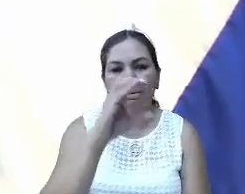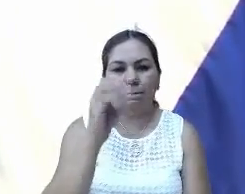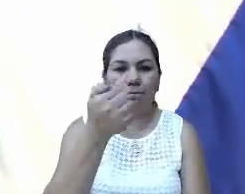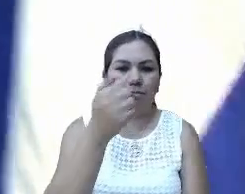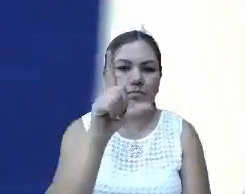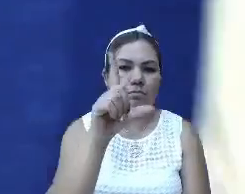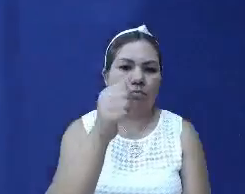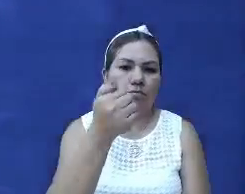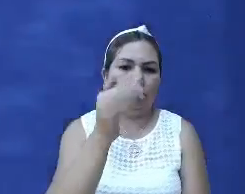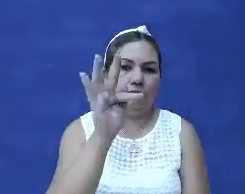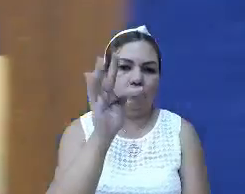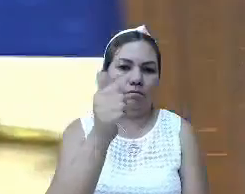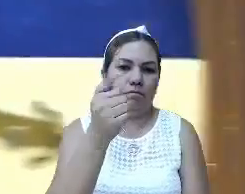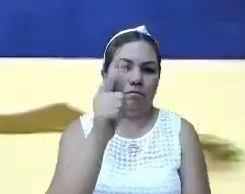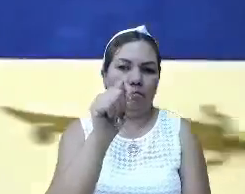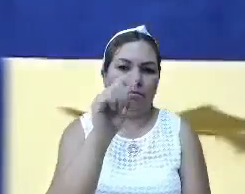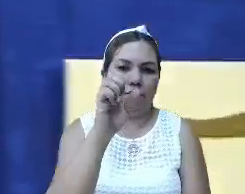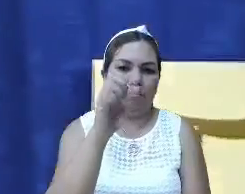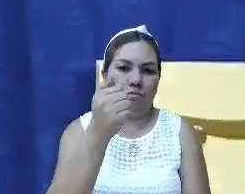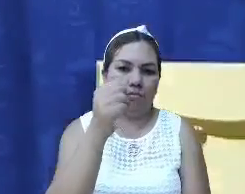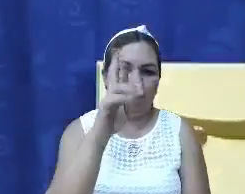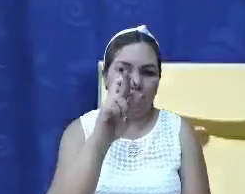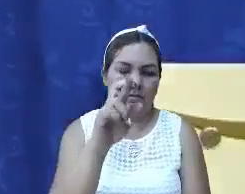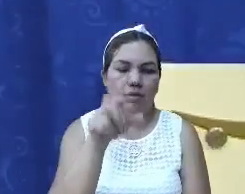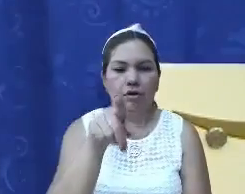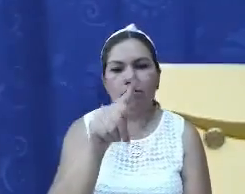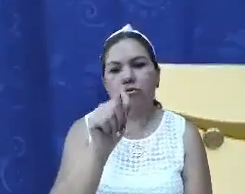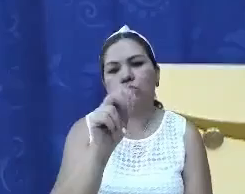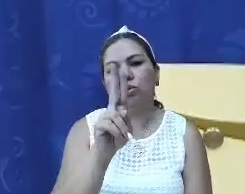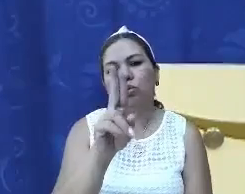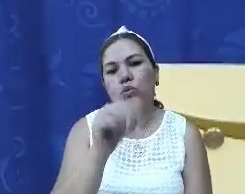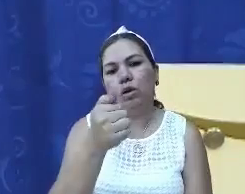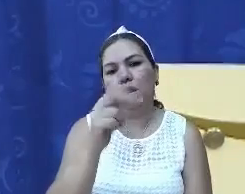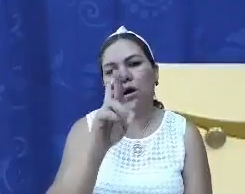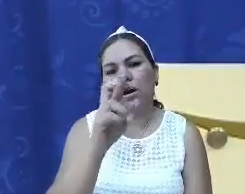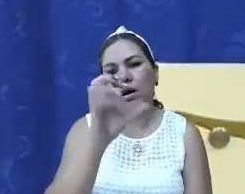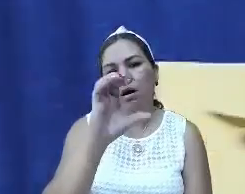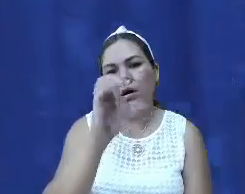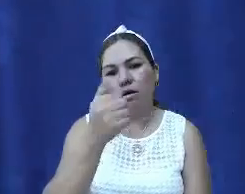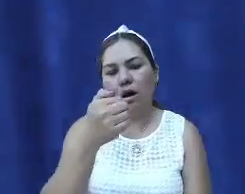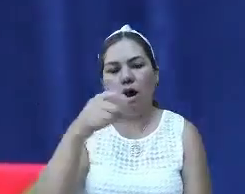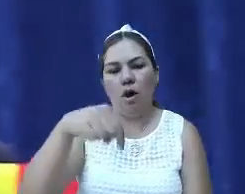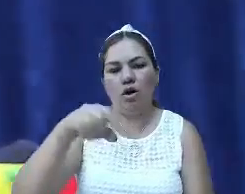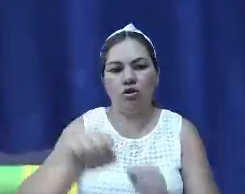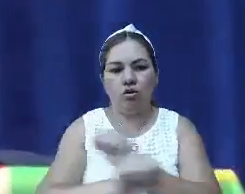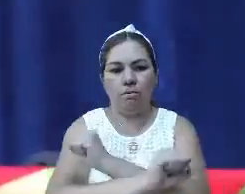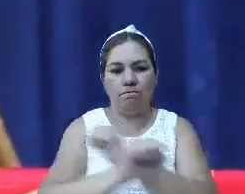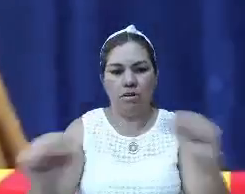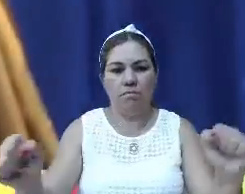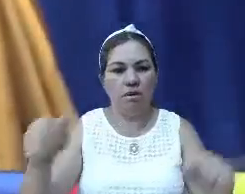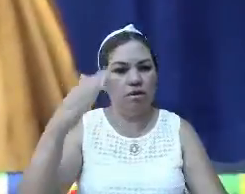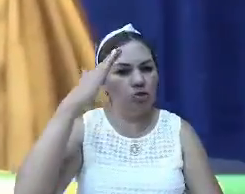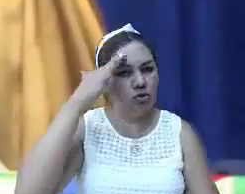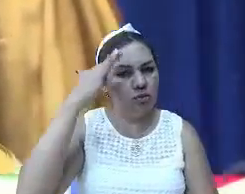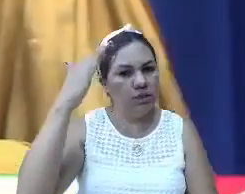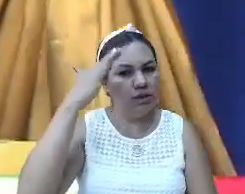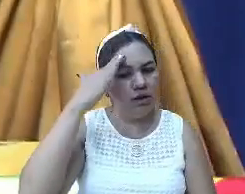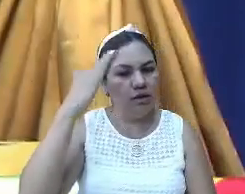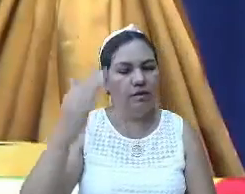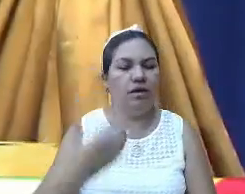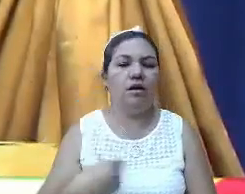Entonces yo vengo a profetizar en esta noche y quiero que reciba: hay un rompimiento en tu mentalidad. Dios está